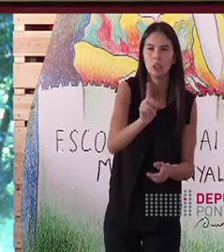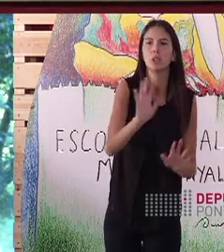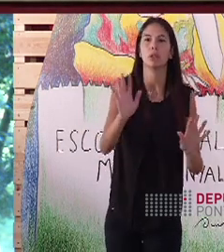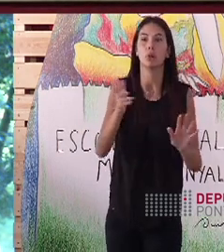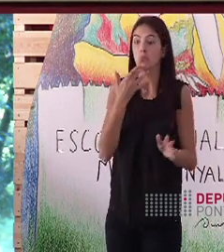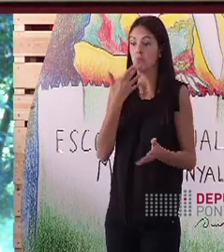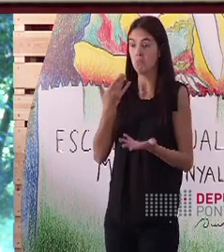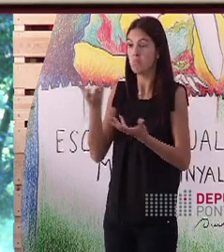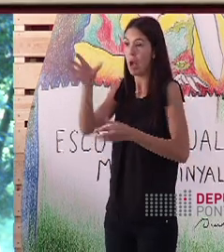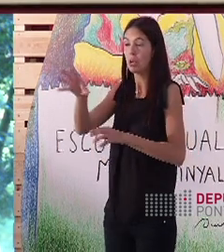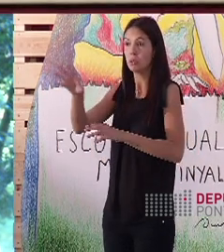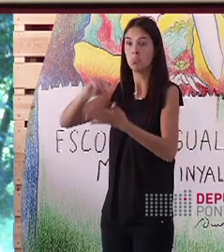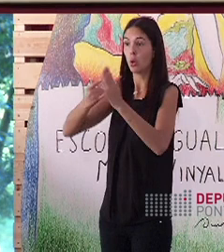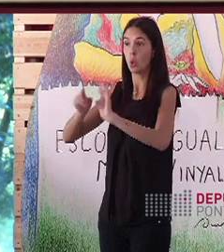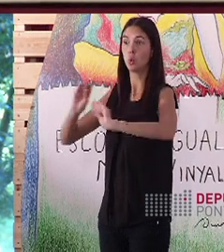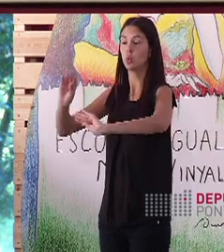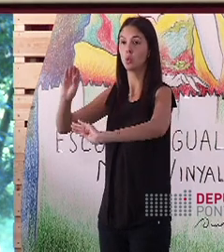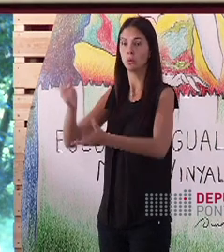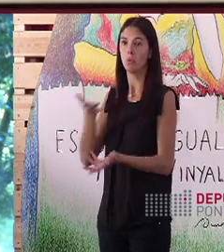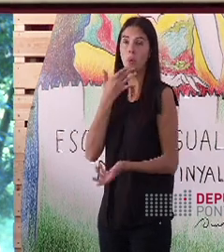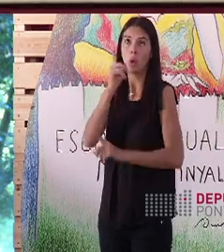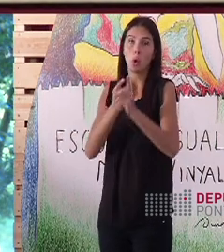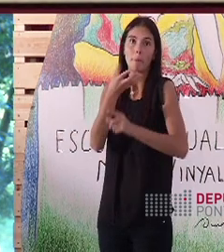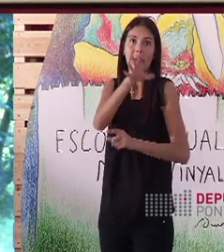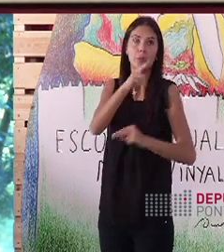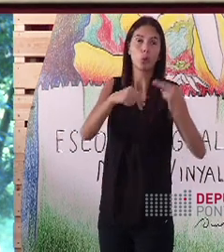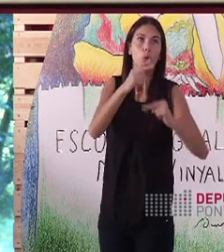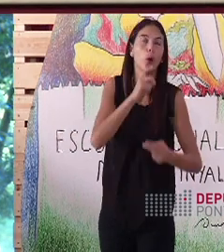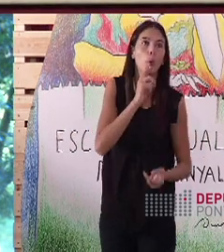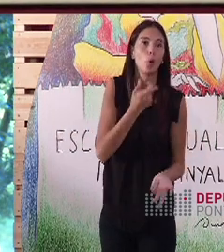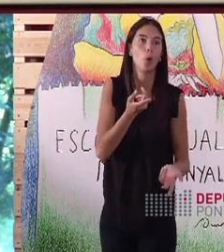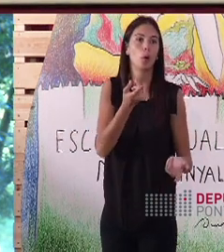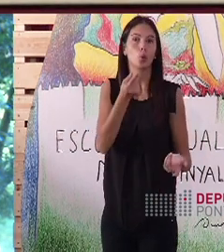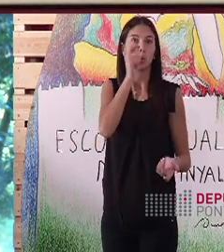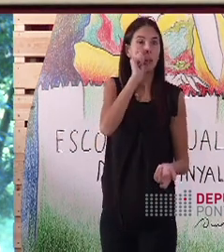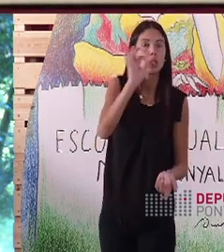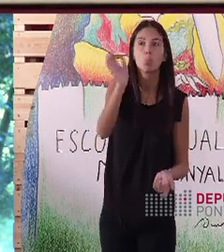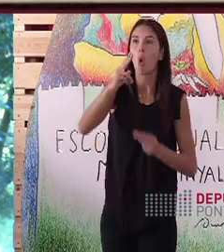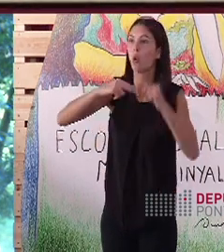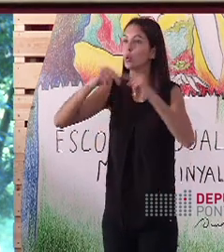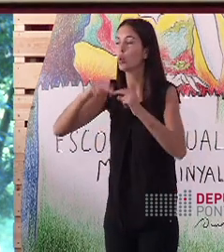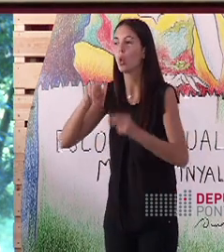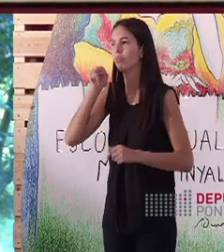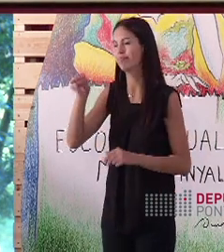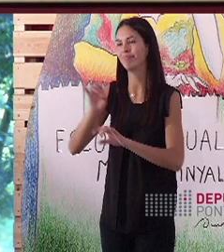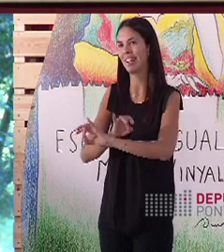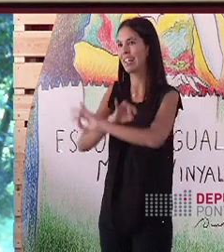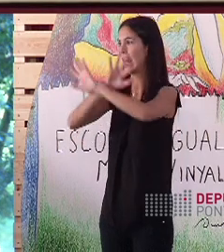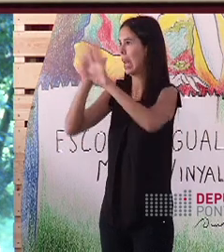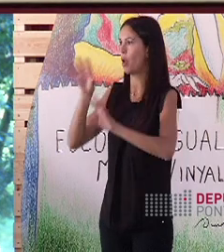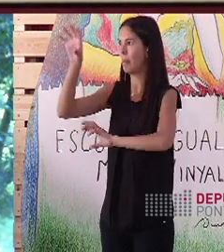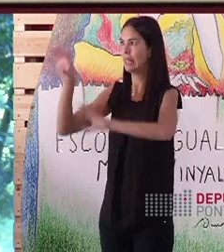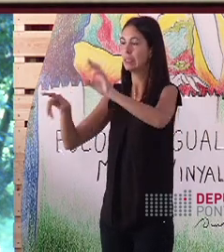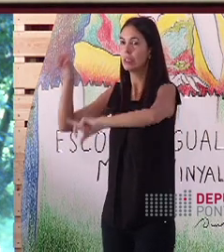decide construir su país sobre el turismo o sobre la construcción. Aquí hay